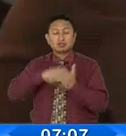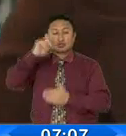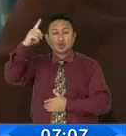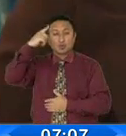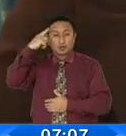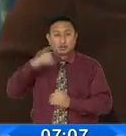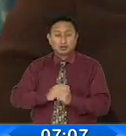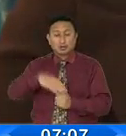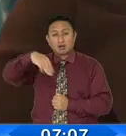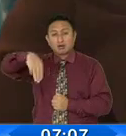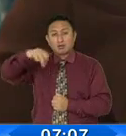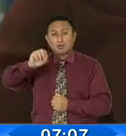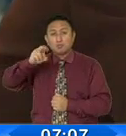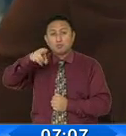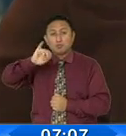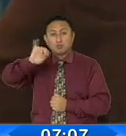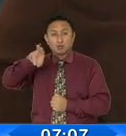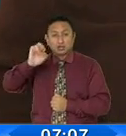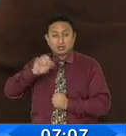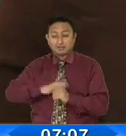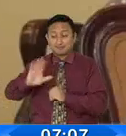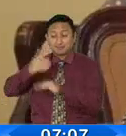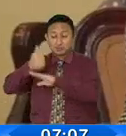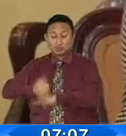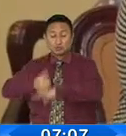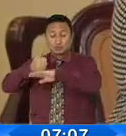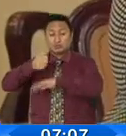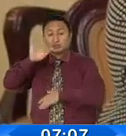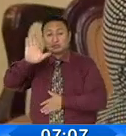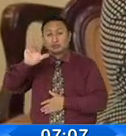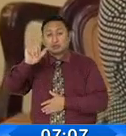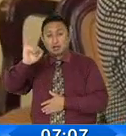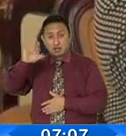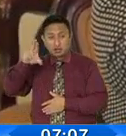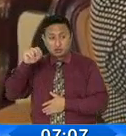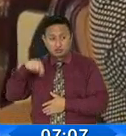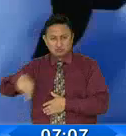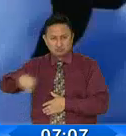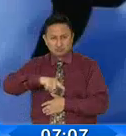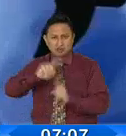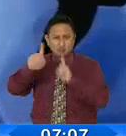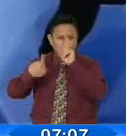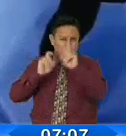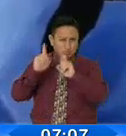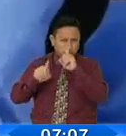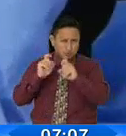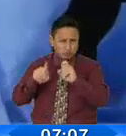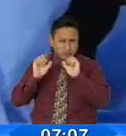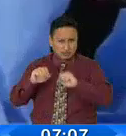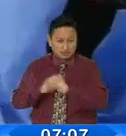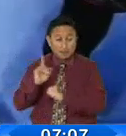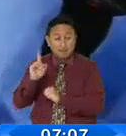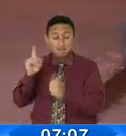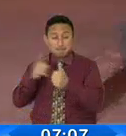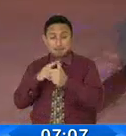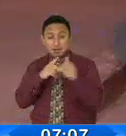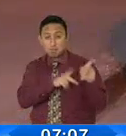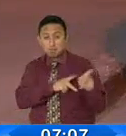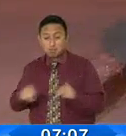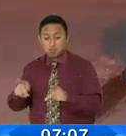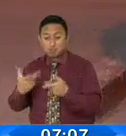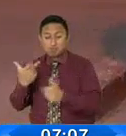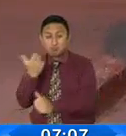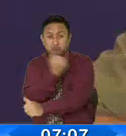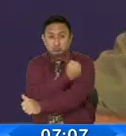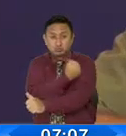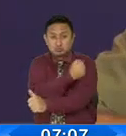César Monge y al gobernador Vicente Tallano sus inquietudes sobre varios temas, principalmente el plan de vacunación y acciones de